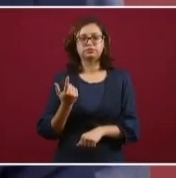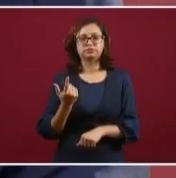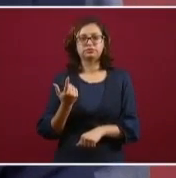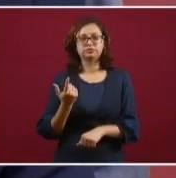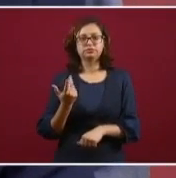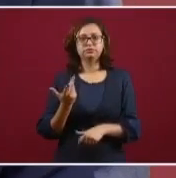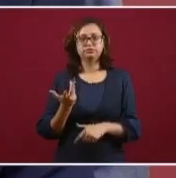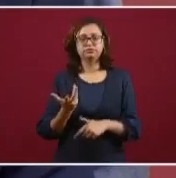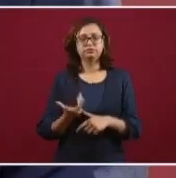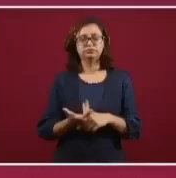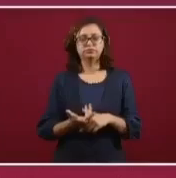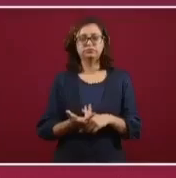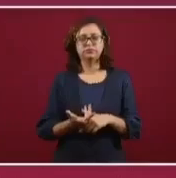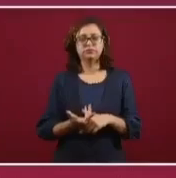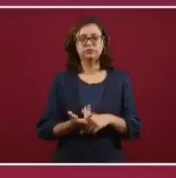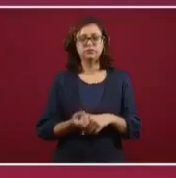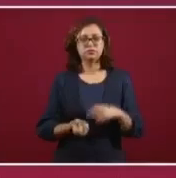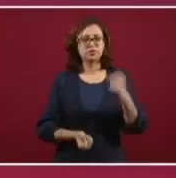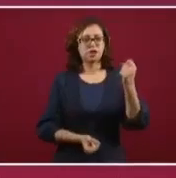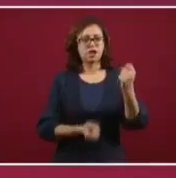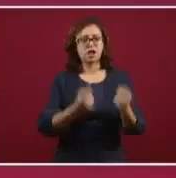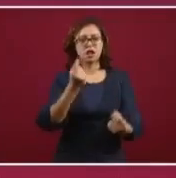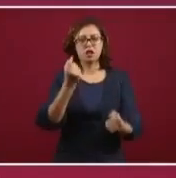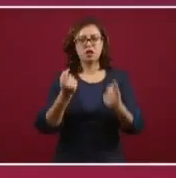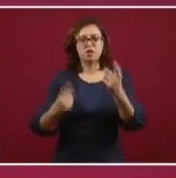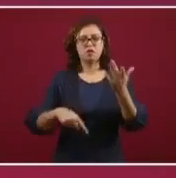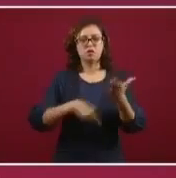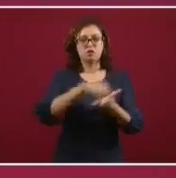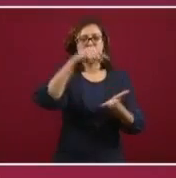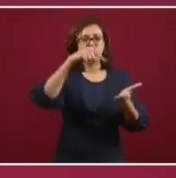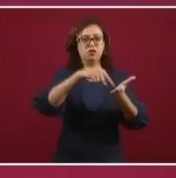hay en algunos casos